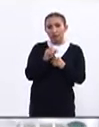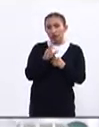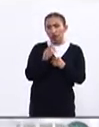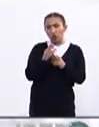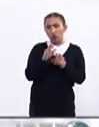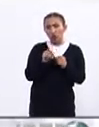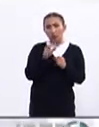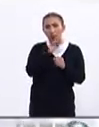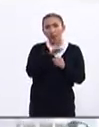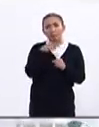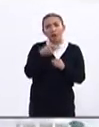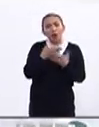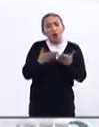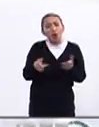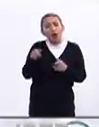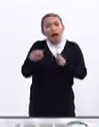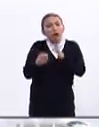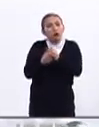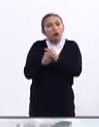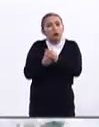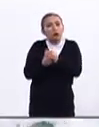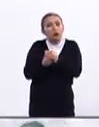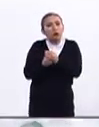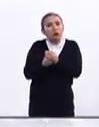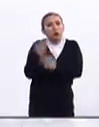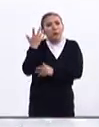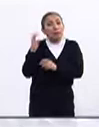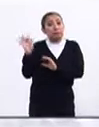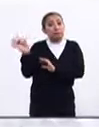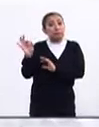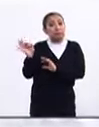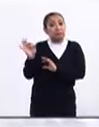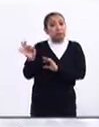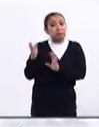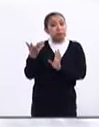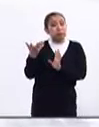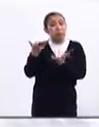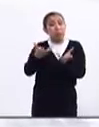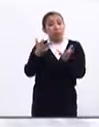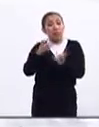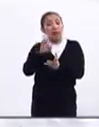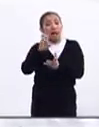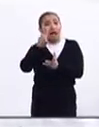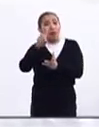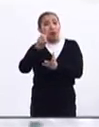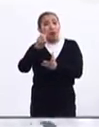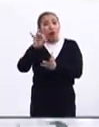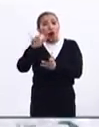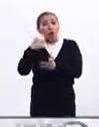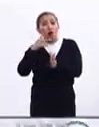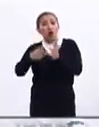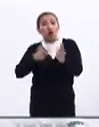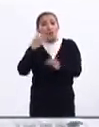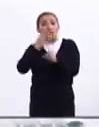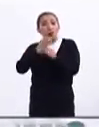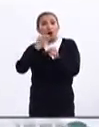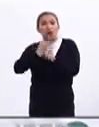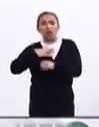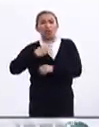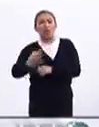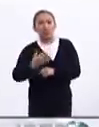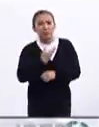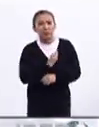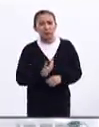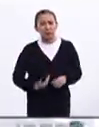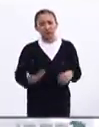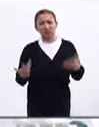ido nada mal, pero ahora con este nuevo posibilidad o deseo de Evo Morales de competir Claro. por un 4º